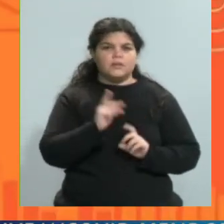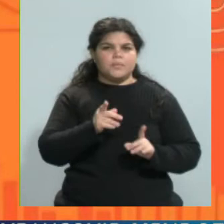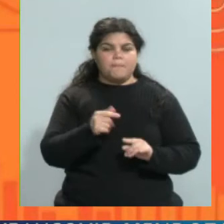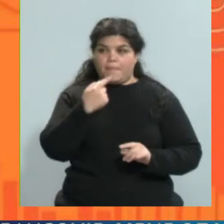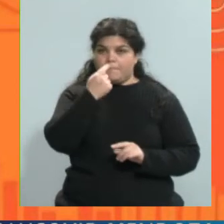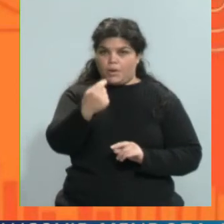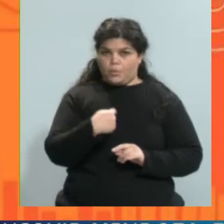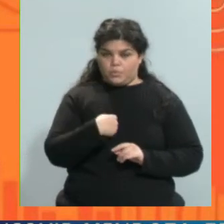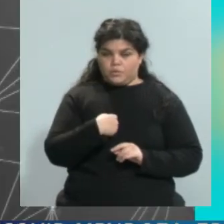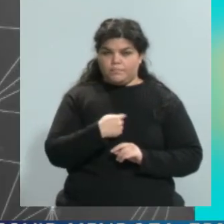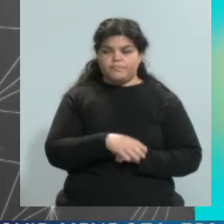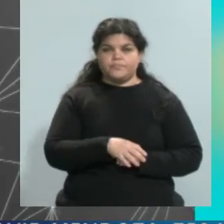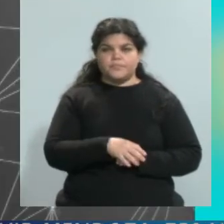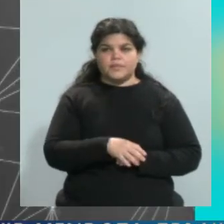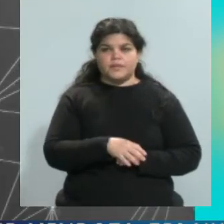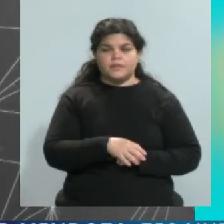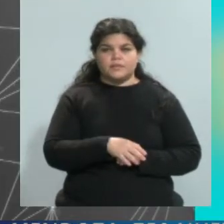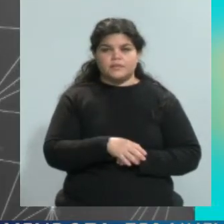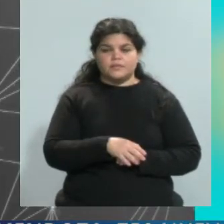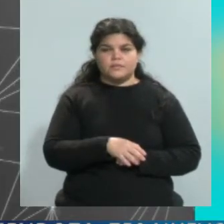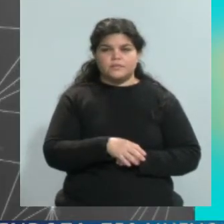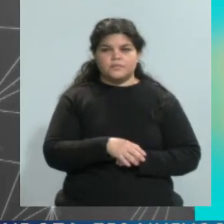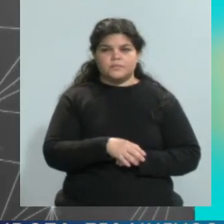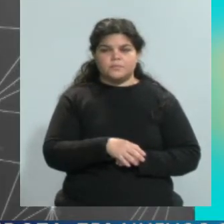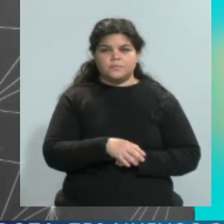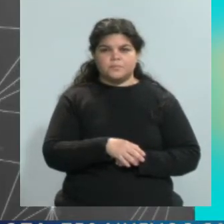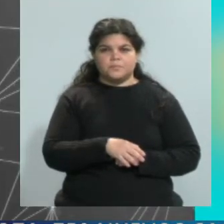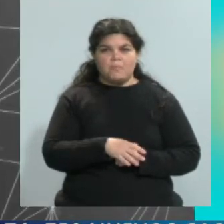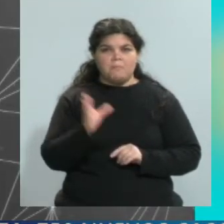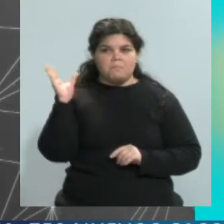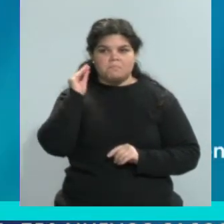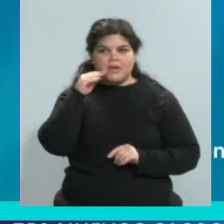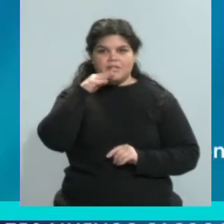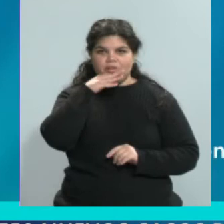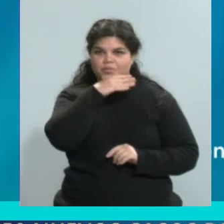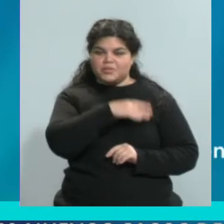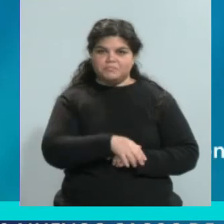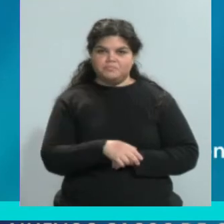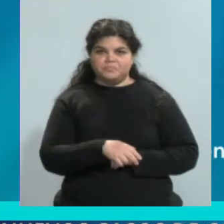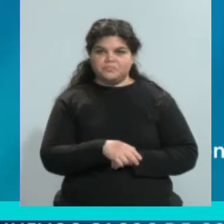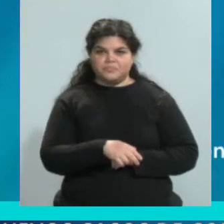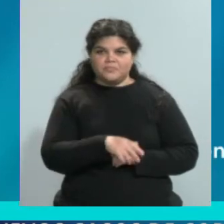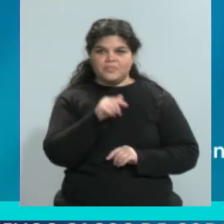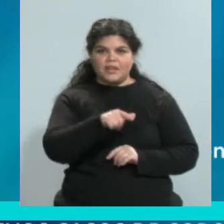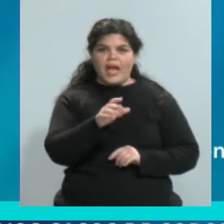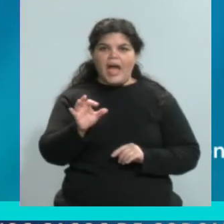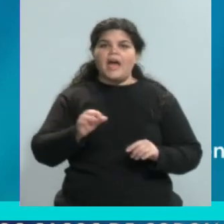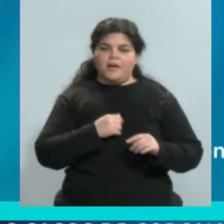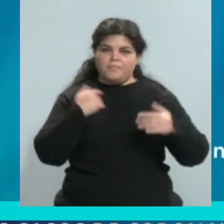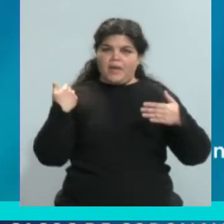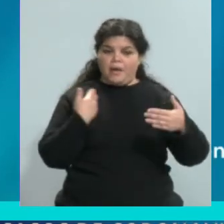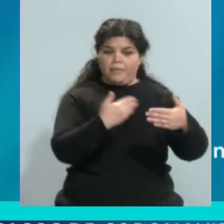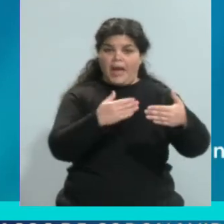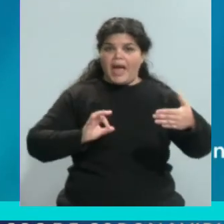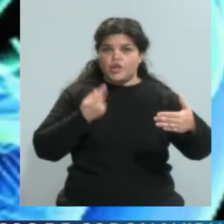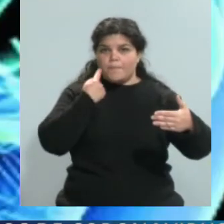que estructuralmente las empresas han sido, en algunos momentos, han sido muy rígidas hasta los años 90. Sí. De los años 90 en adelante que empezaron a